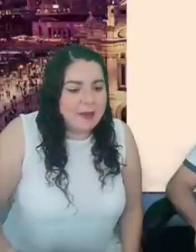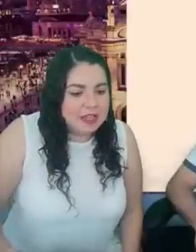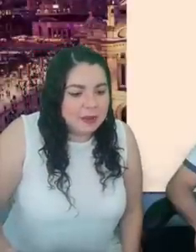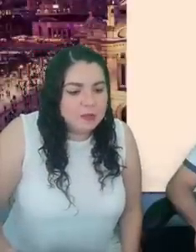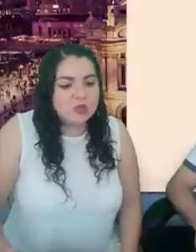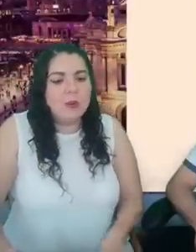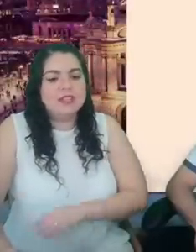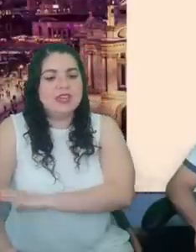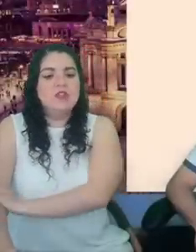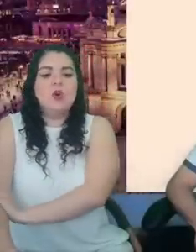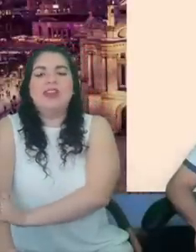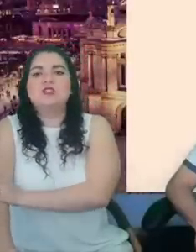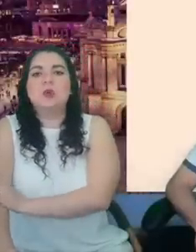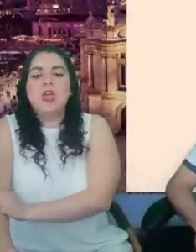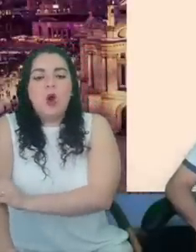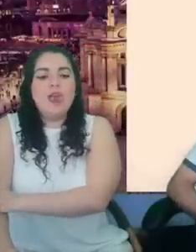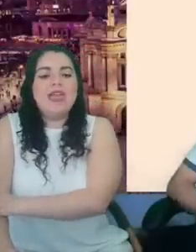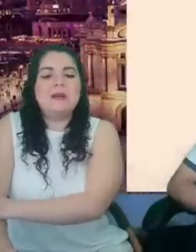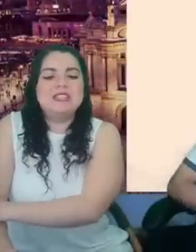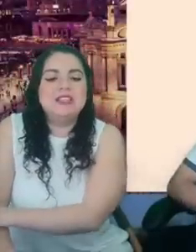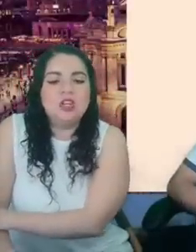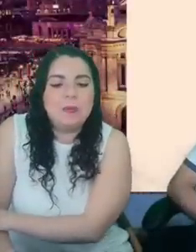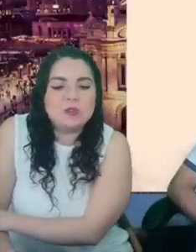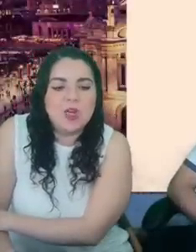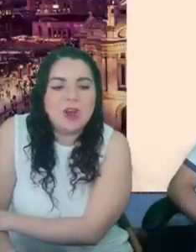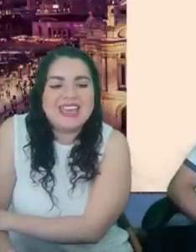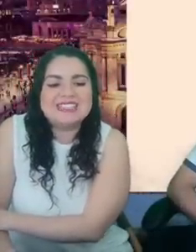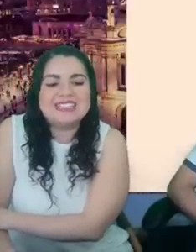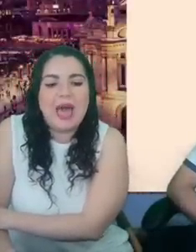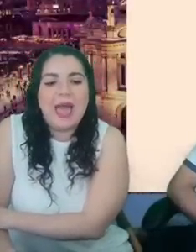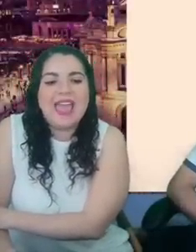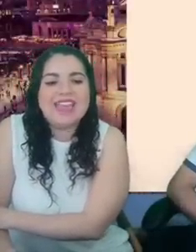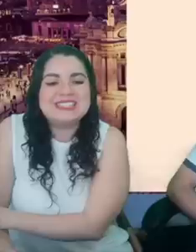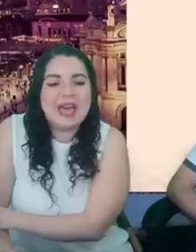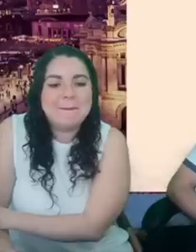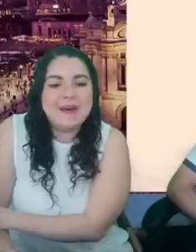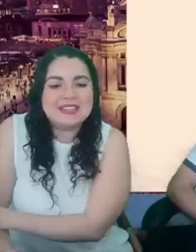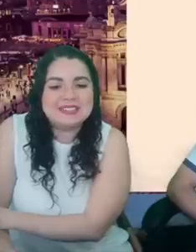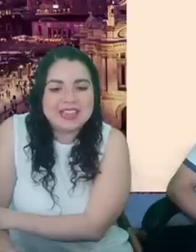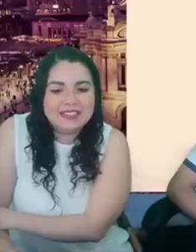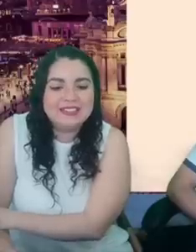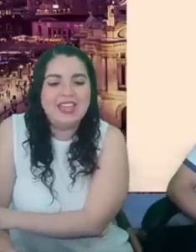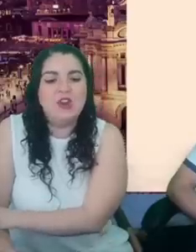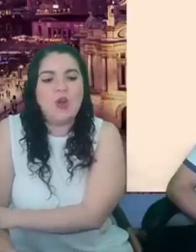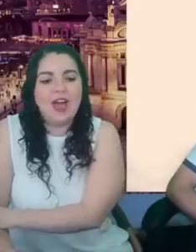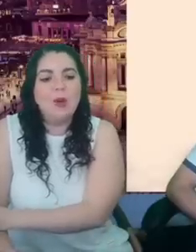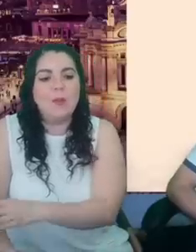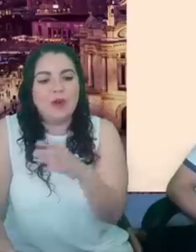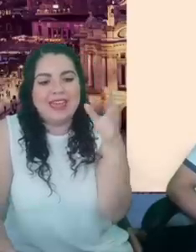nada más vamos comenzando con esto hoy el presidente lópez orador está está bastante